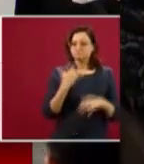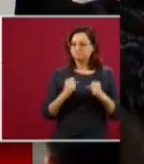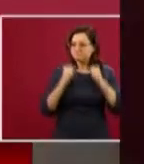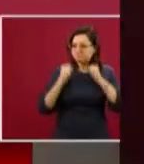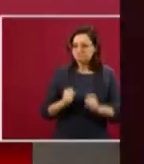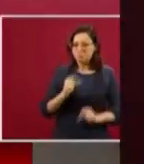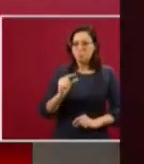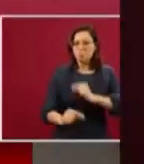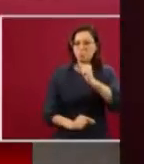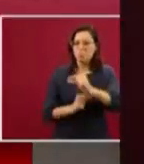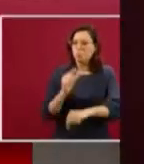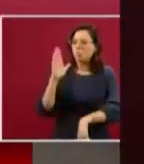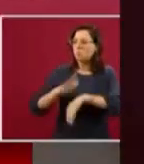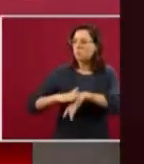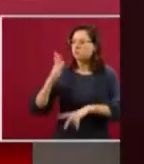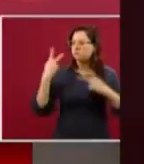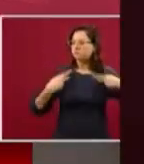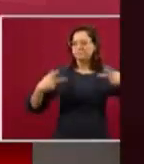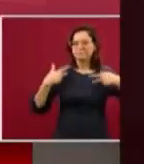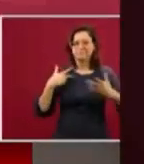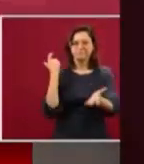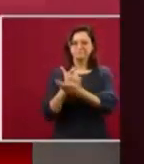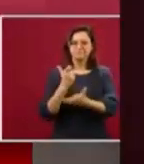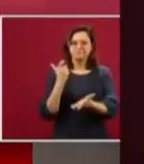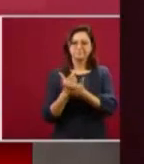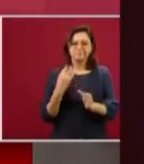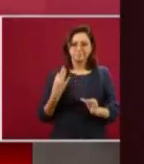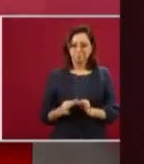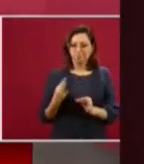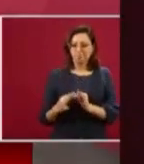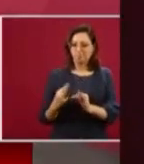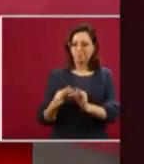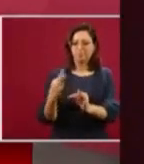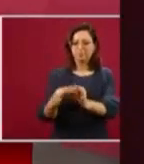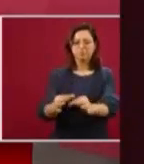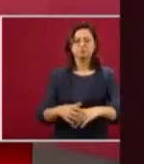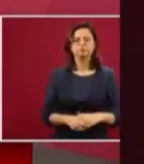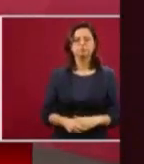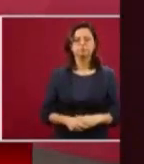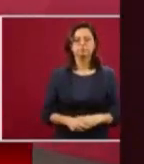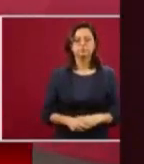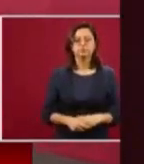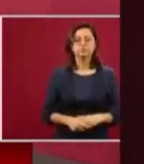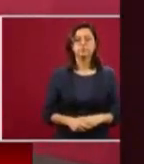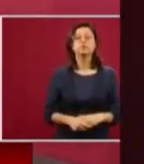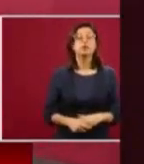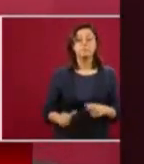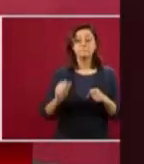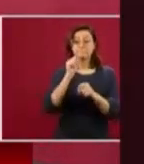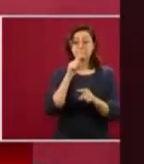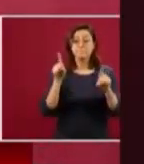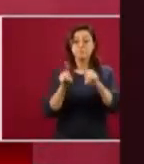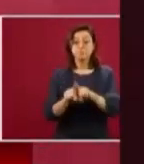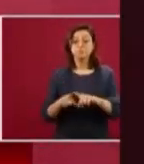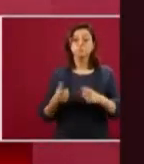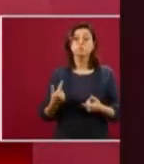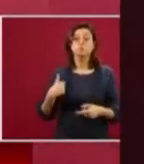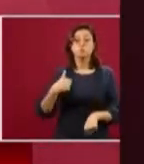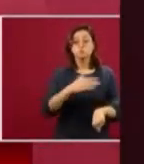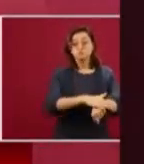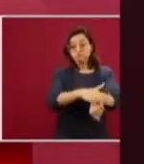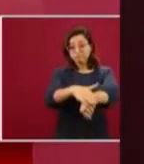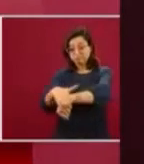Sí, ahorita que hablaba Gerardo, pues la verdad coincido con lo que dice y me vino algo a la mente. López